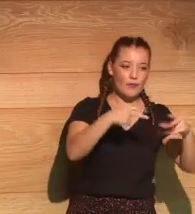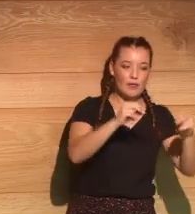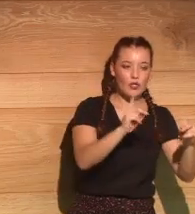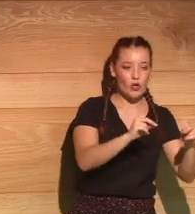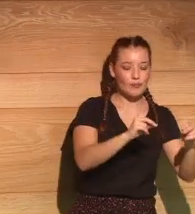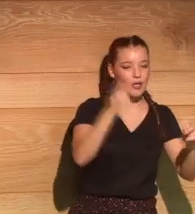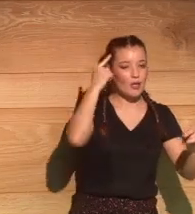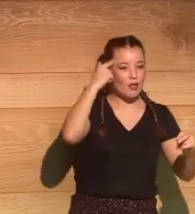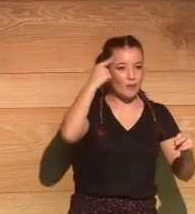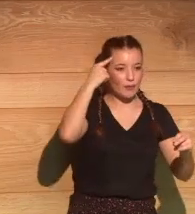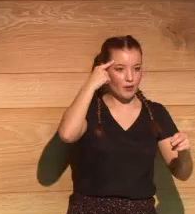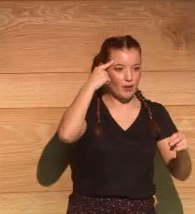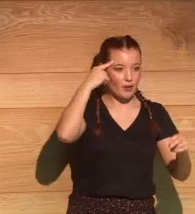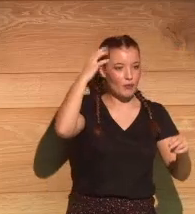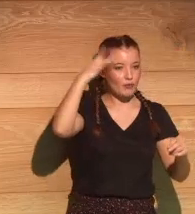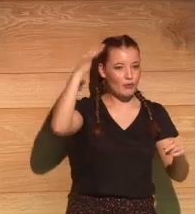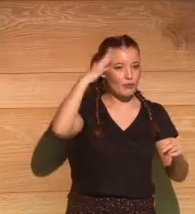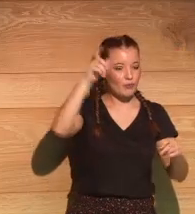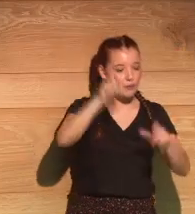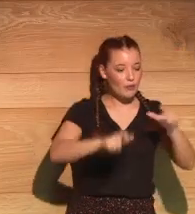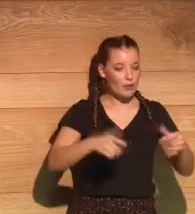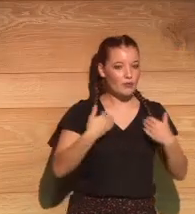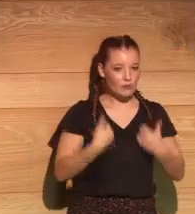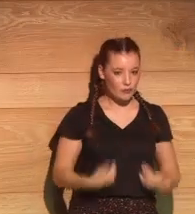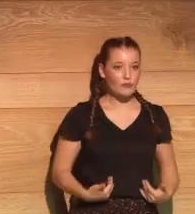nuevas fuentes, comer tierra, lo que toque, ¿no?